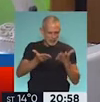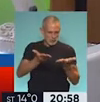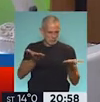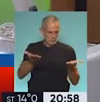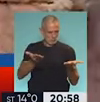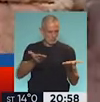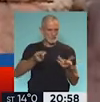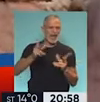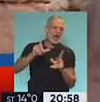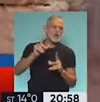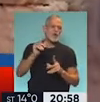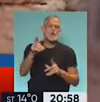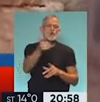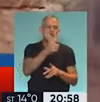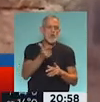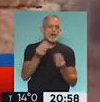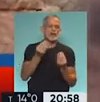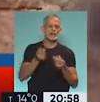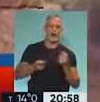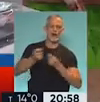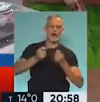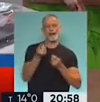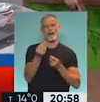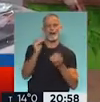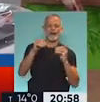forma con tantas manos en el